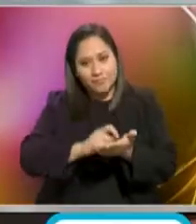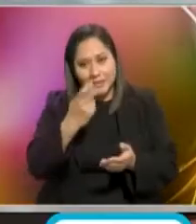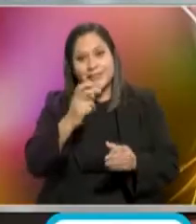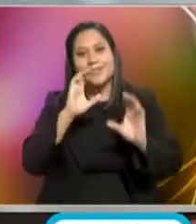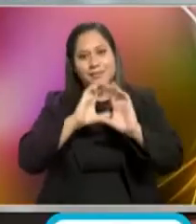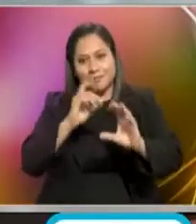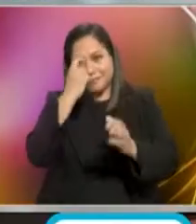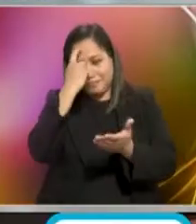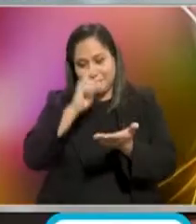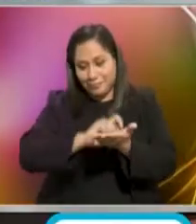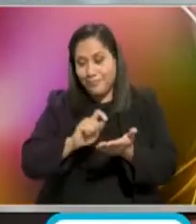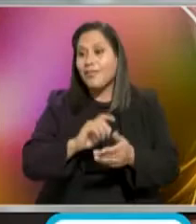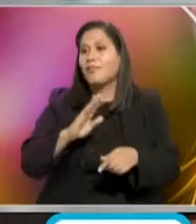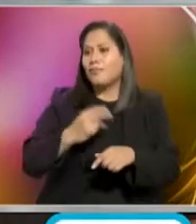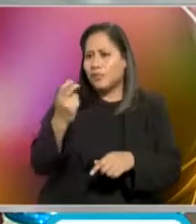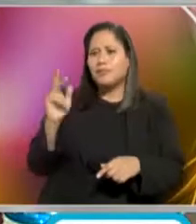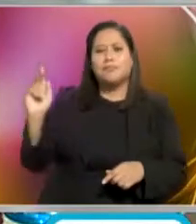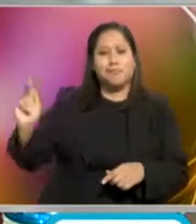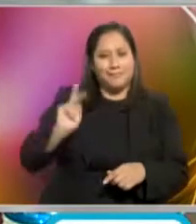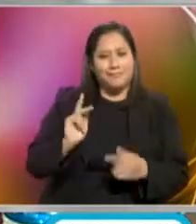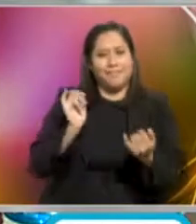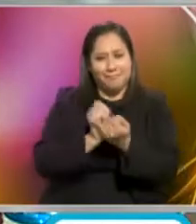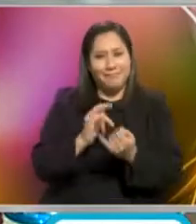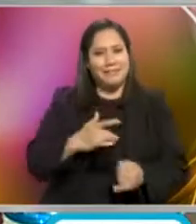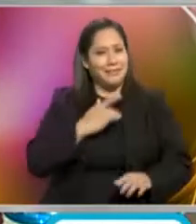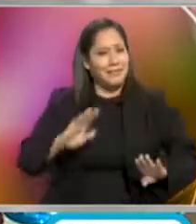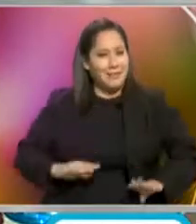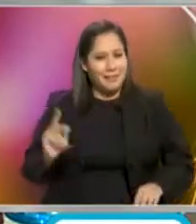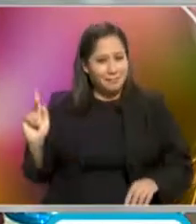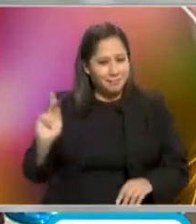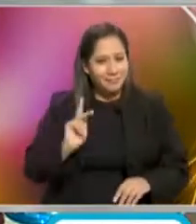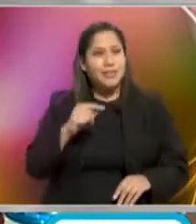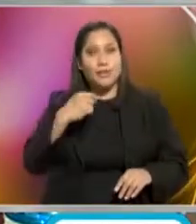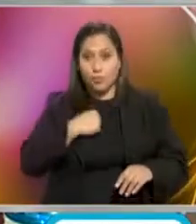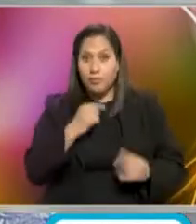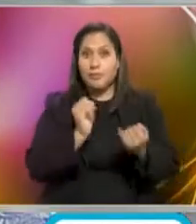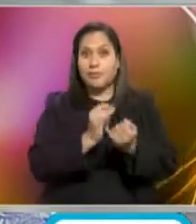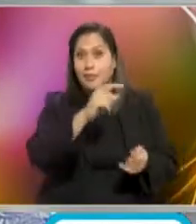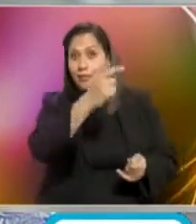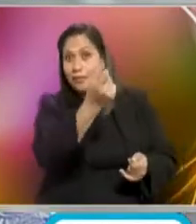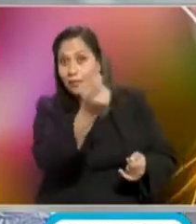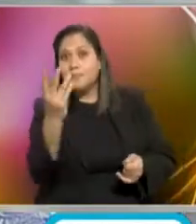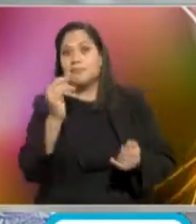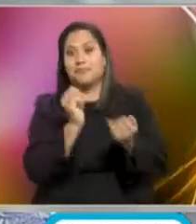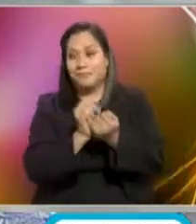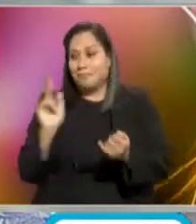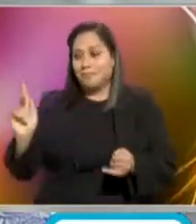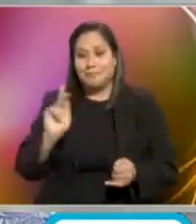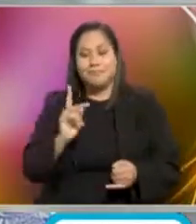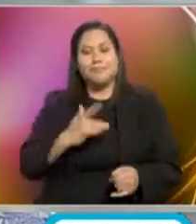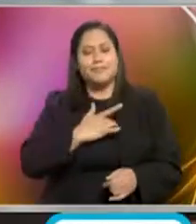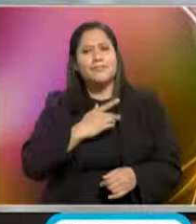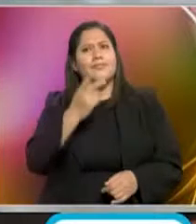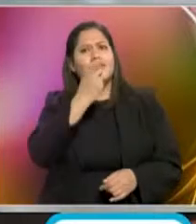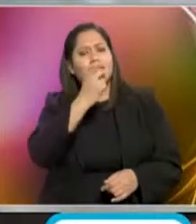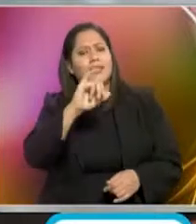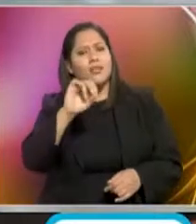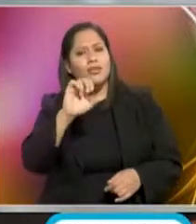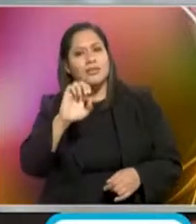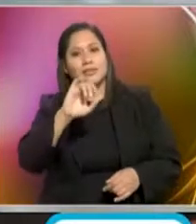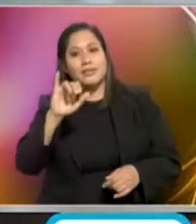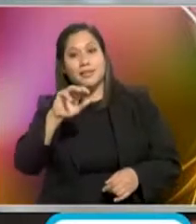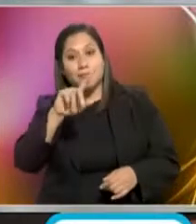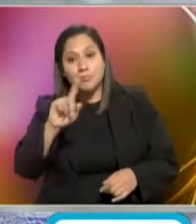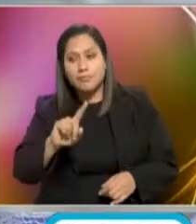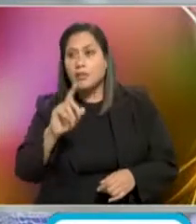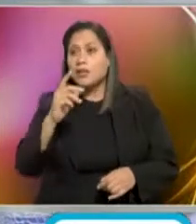¿Por de eso te ella. identificas con él? ¿O Me qué, identifico con él. Carlitos? incluso. No, yo y muchos, ¿no? Oye, O sea, Carlos, pero se dice de José Alfredo que no conocía de